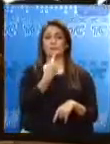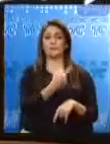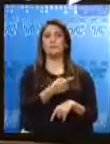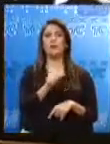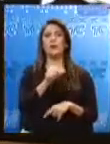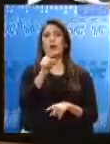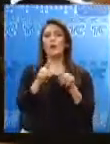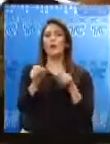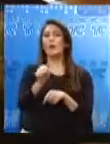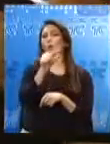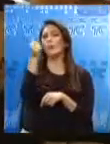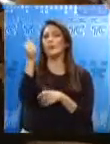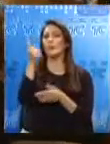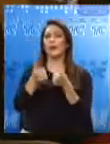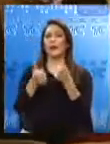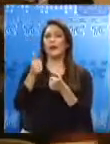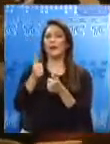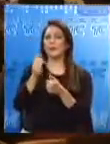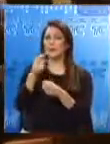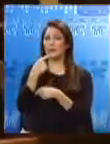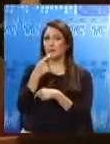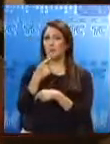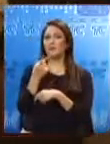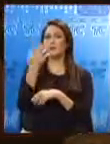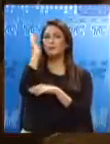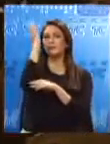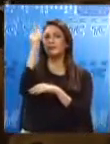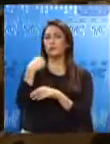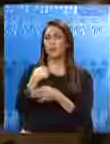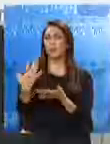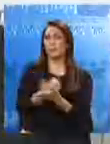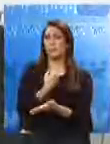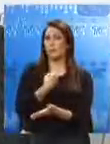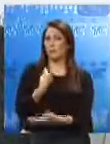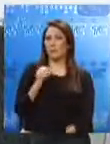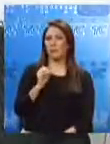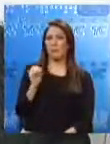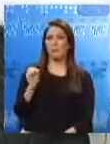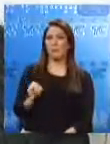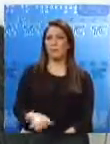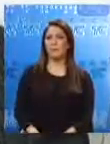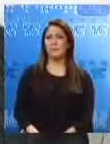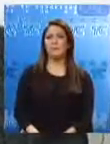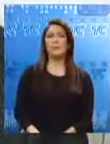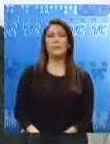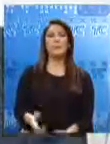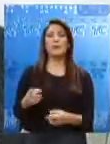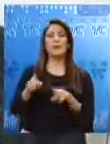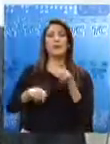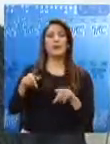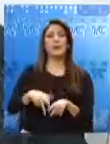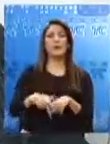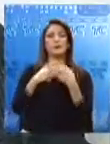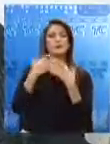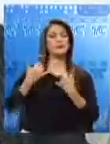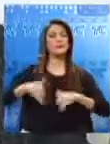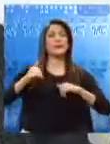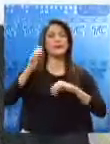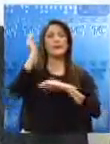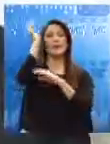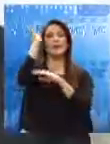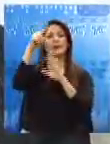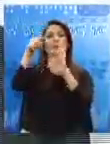otros candidatos sobre el cobro de dinero por conferencias de motivación. No, señores, inició la campaña sucia, más dicho, continuó la